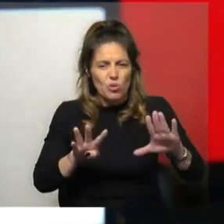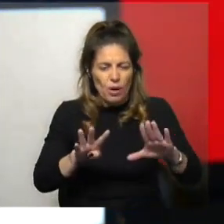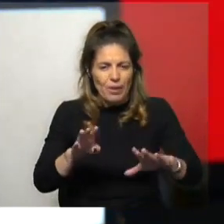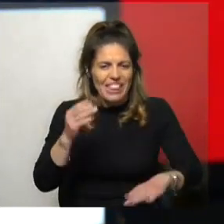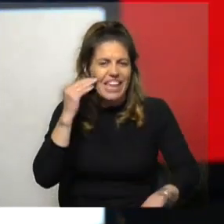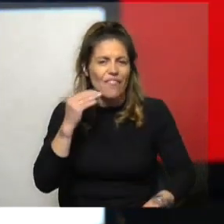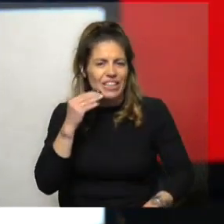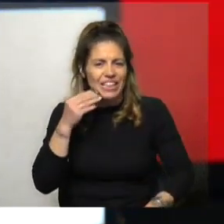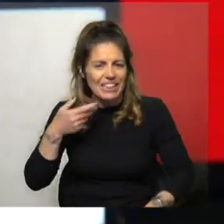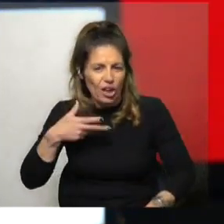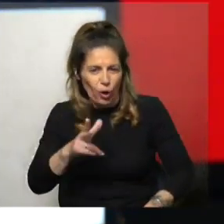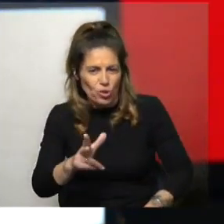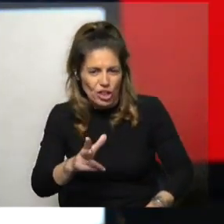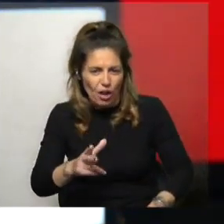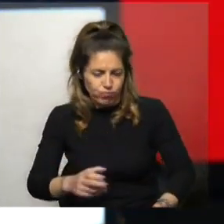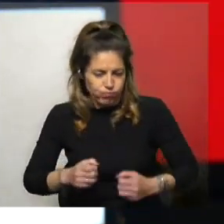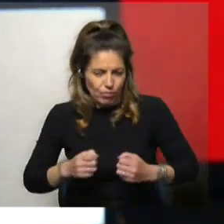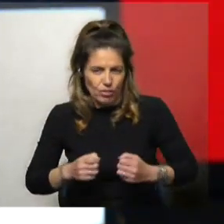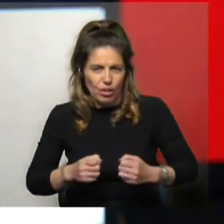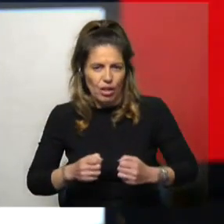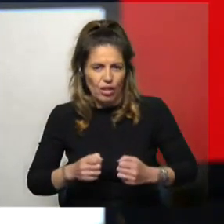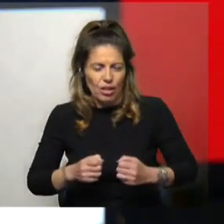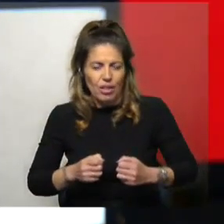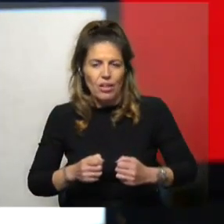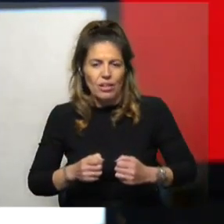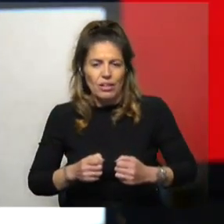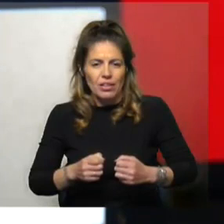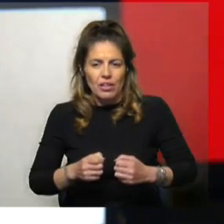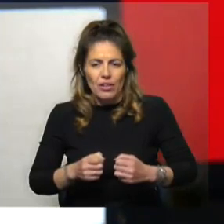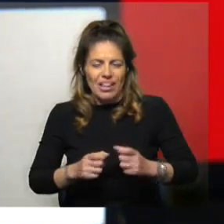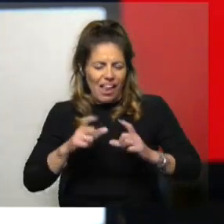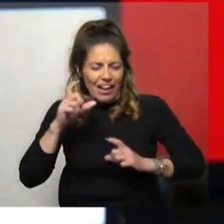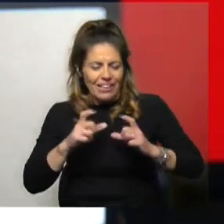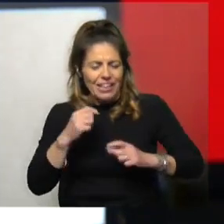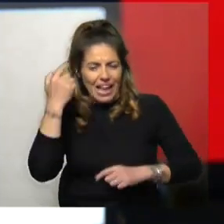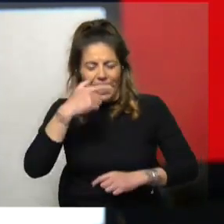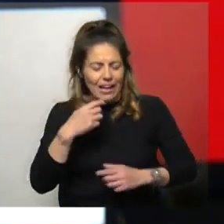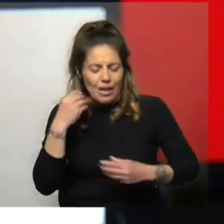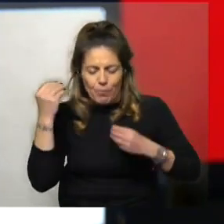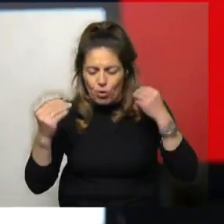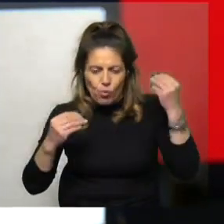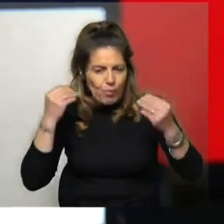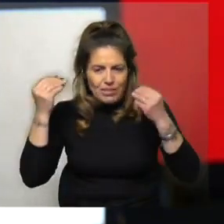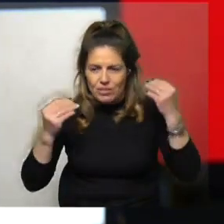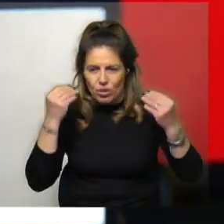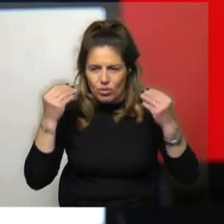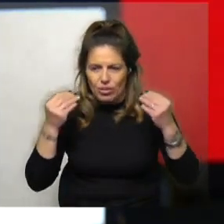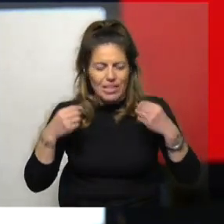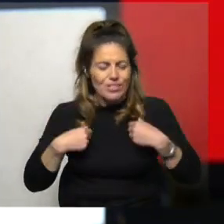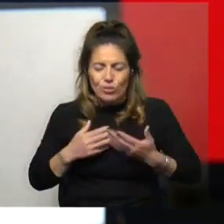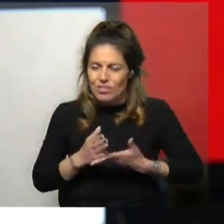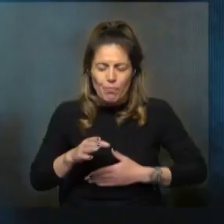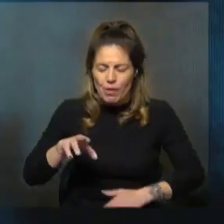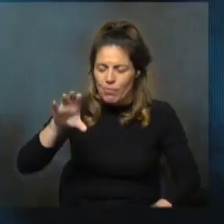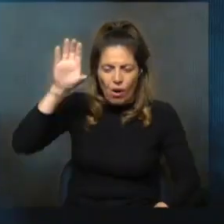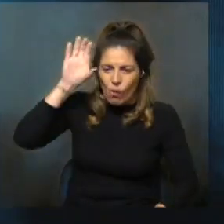canaria de gesto adusto no de y y este y y la cara de preocupación eso Este lo lo tengo bien